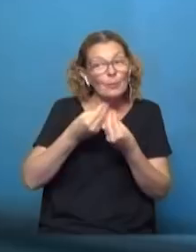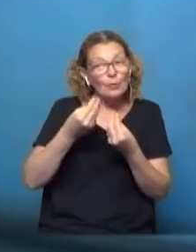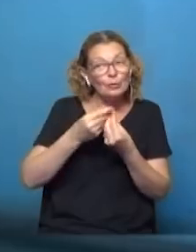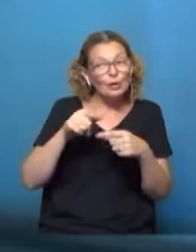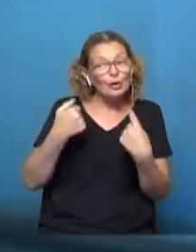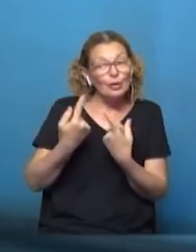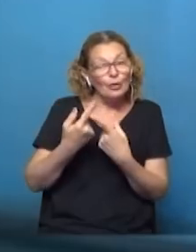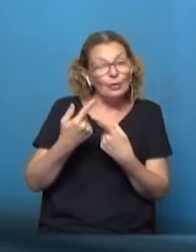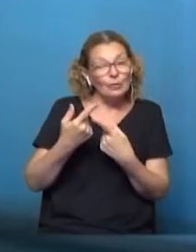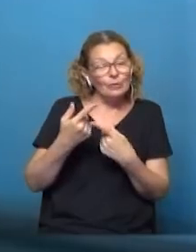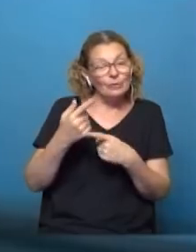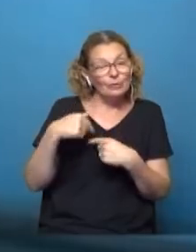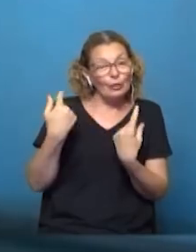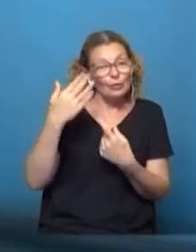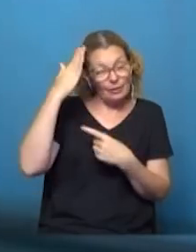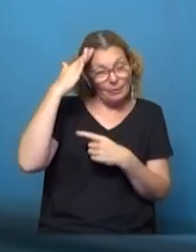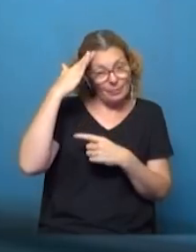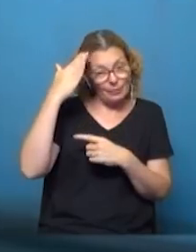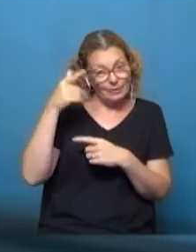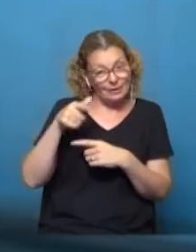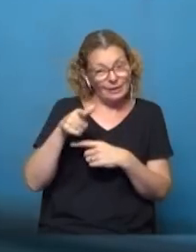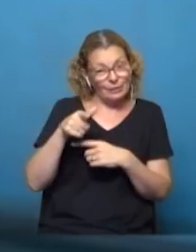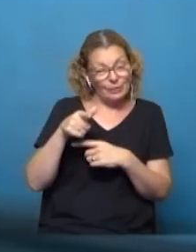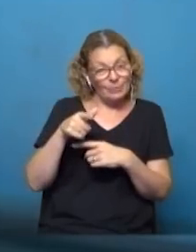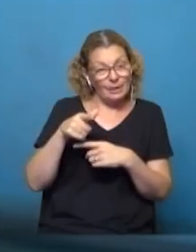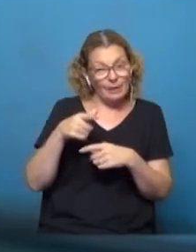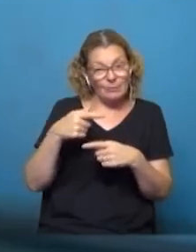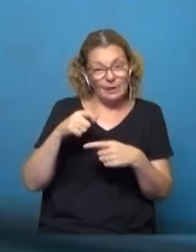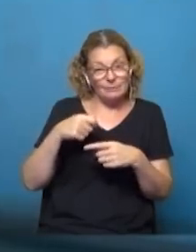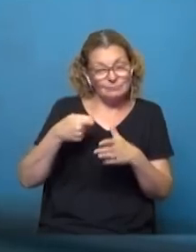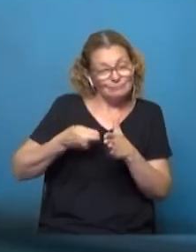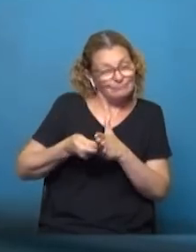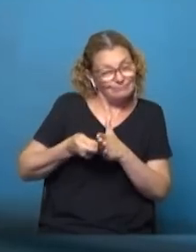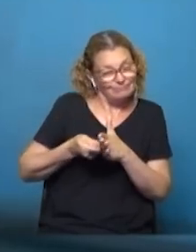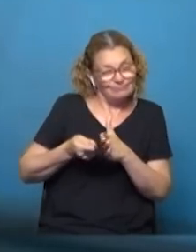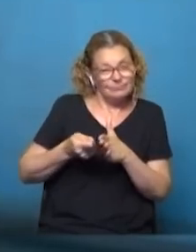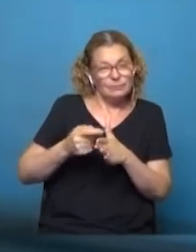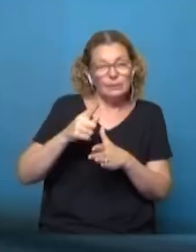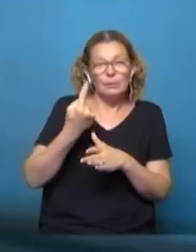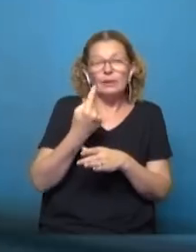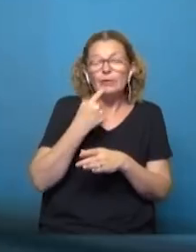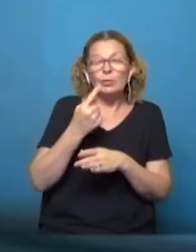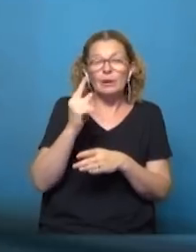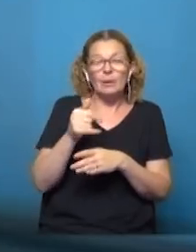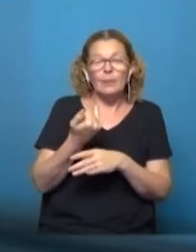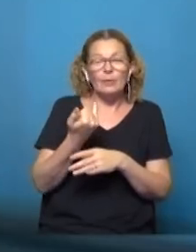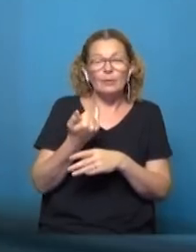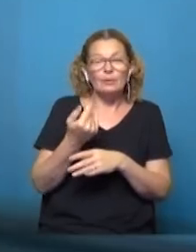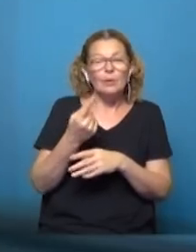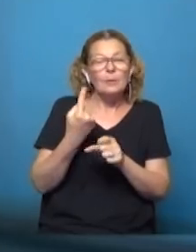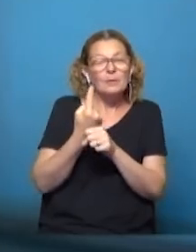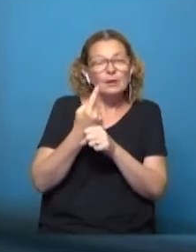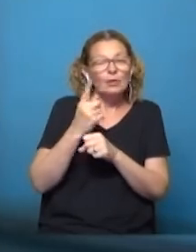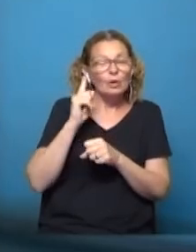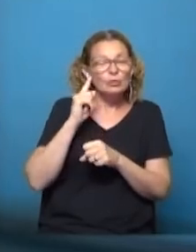nosotros sabemos y que tiene condiciones para coaccionar voy a dar un ejemplo yo la primer definición que escuché